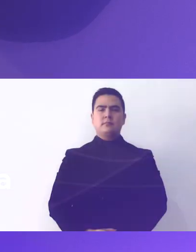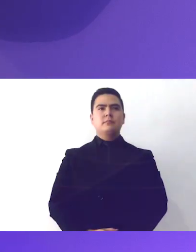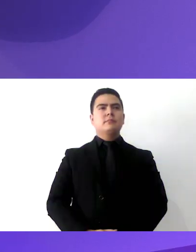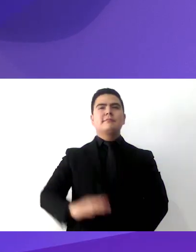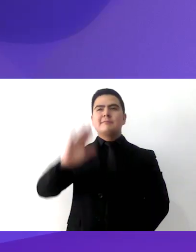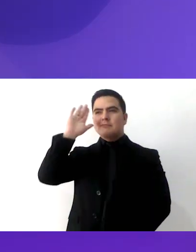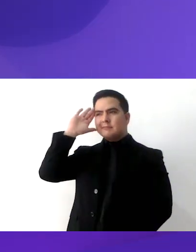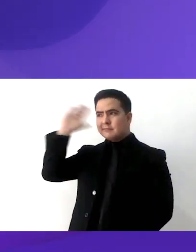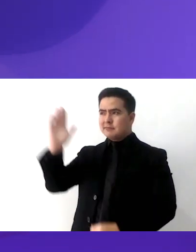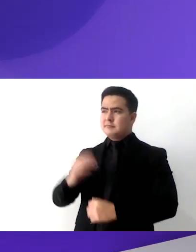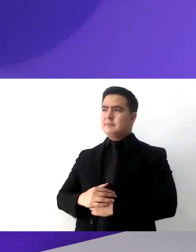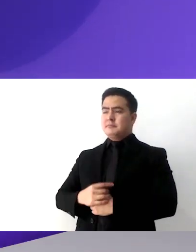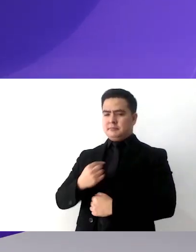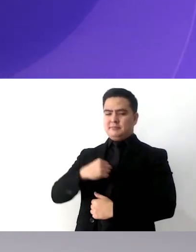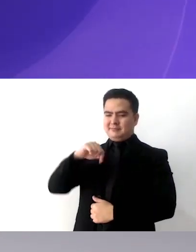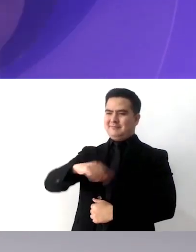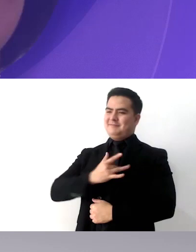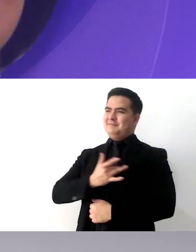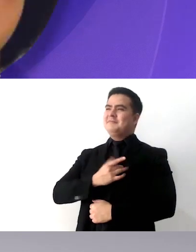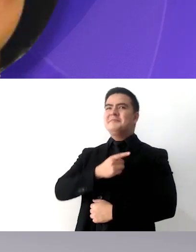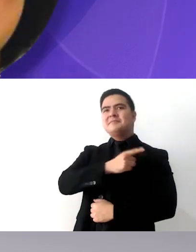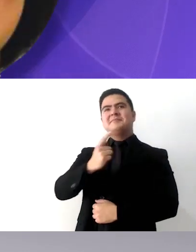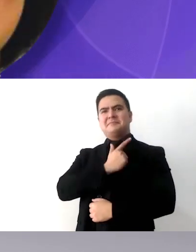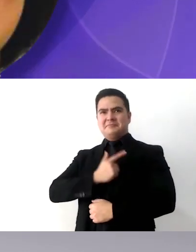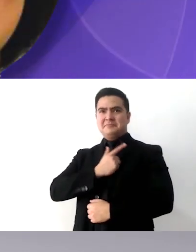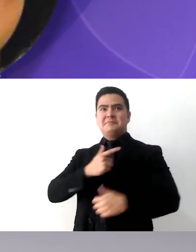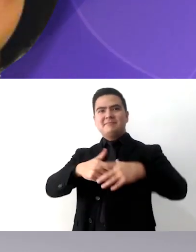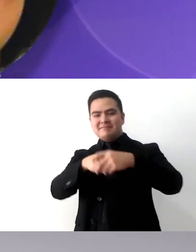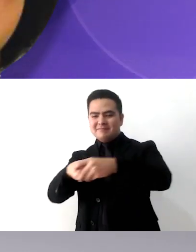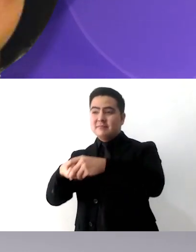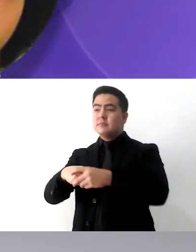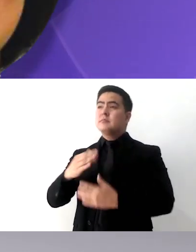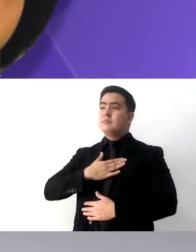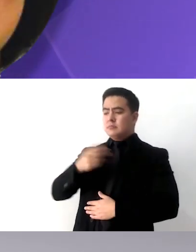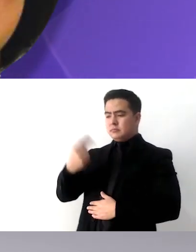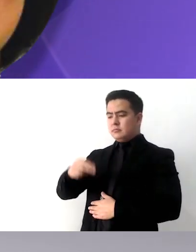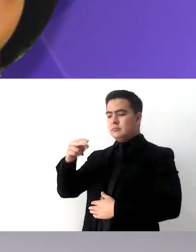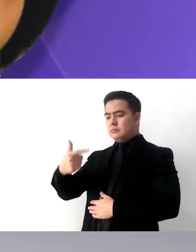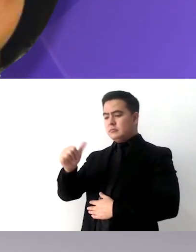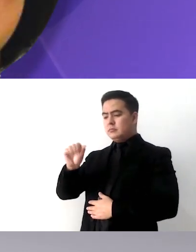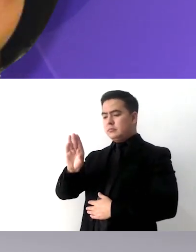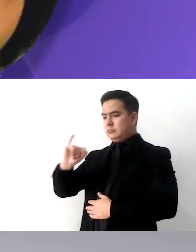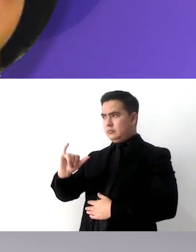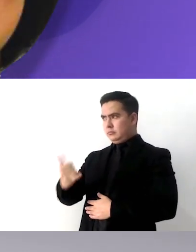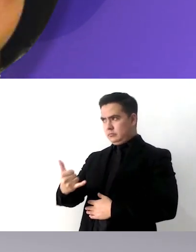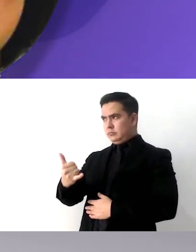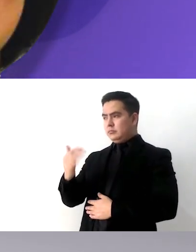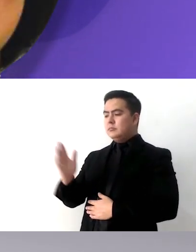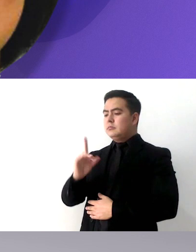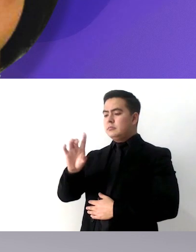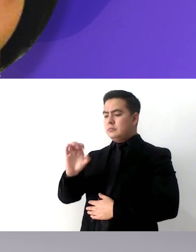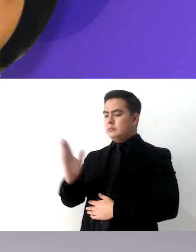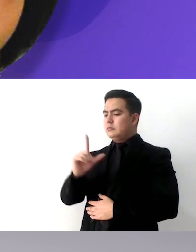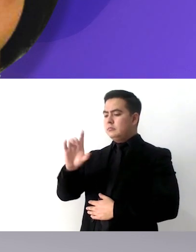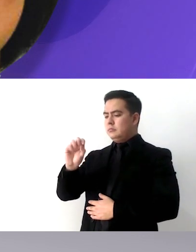Hola, ¿qué tal? Me da muchísimo gusto saludarles el día de hoy. Mi nombre es Gaby de León. Soy la consejera presidenta del Instituto